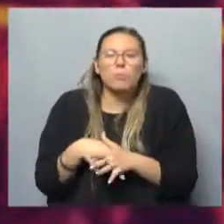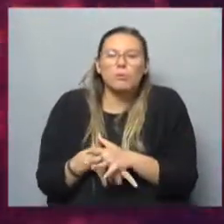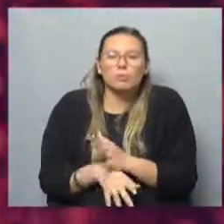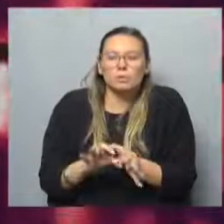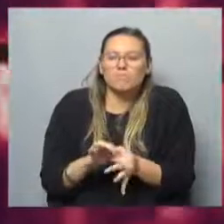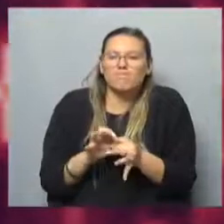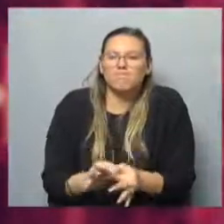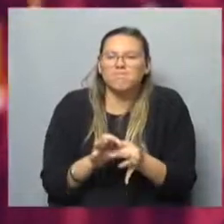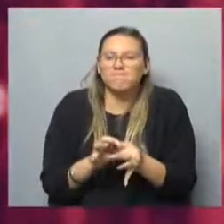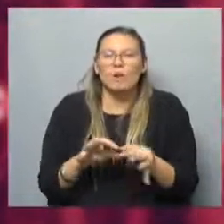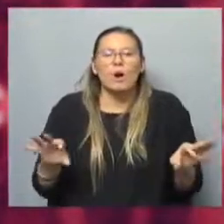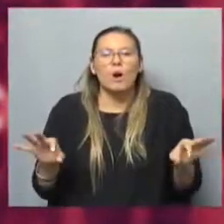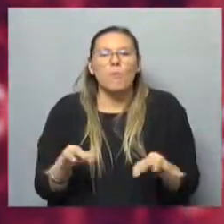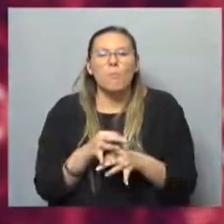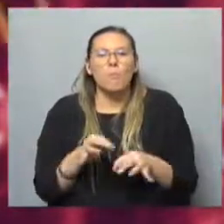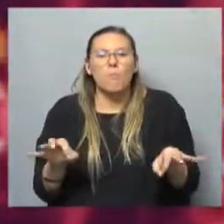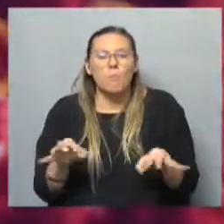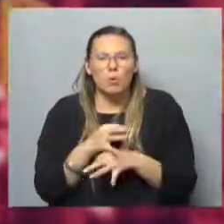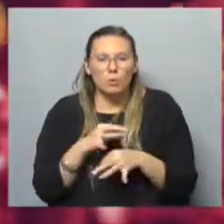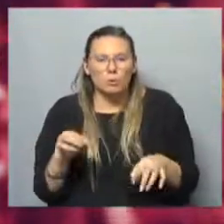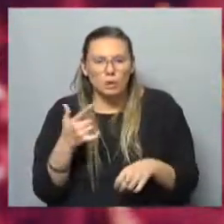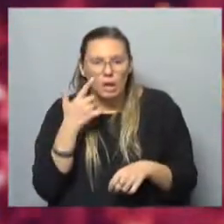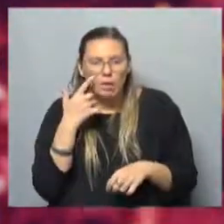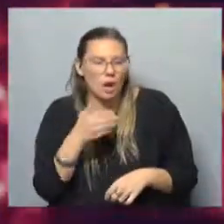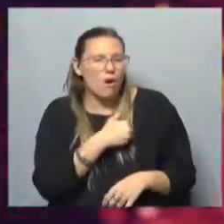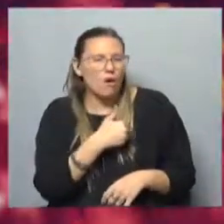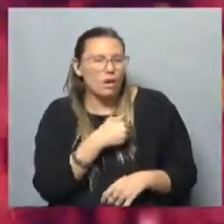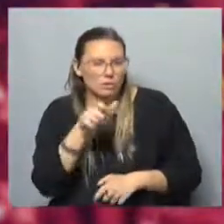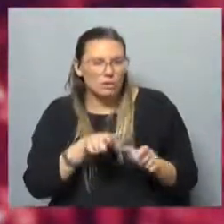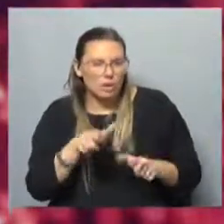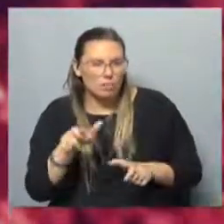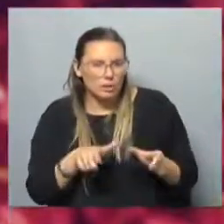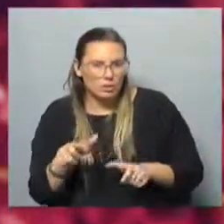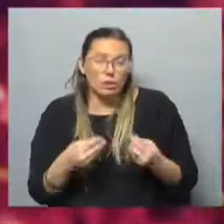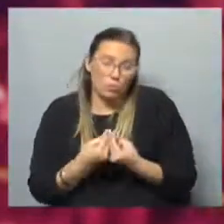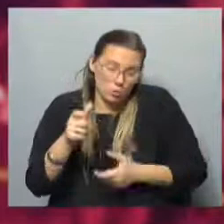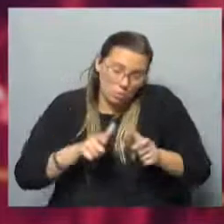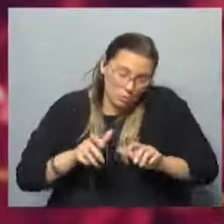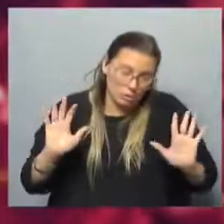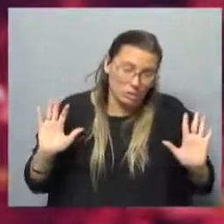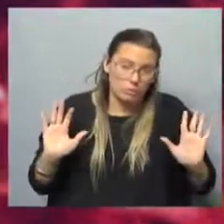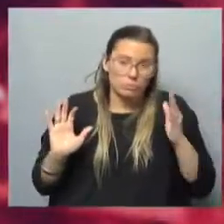arraigado que está la música popular en el corazón de los uruguayos, o de una gran cantidad de uruguayos,